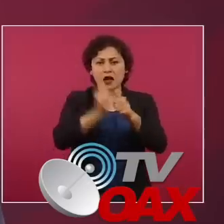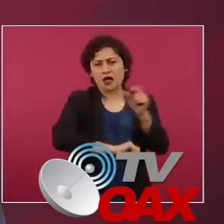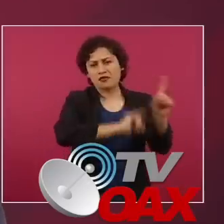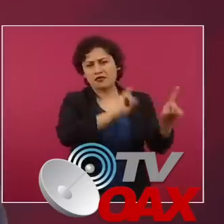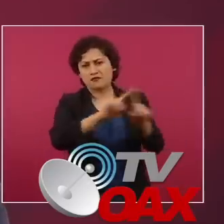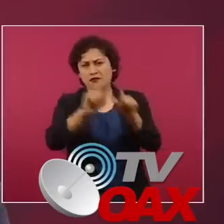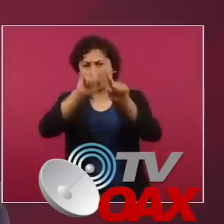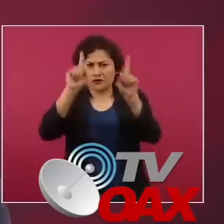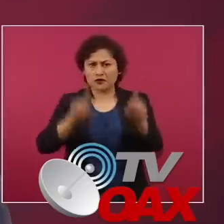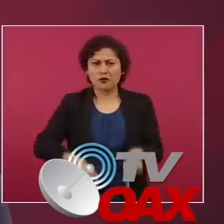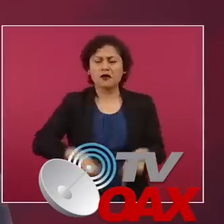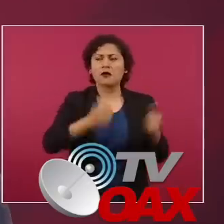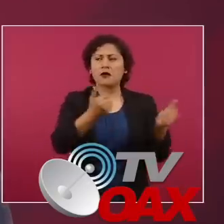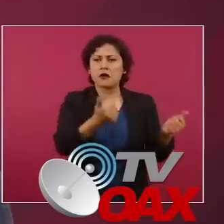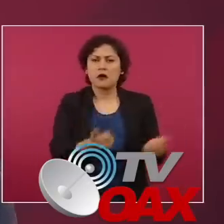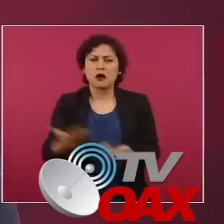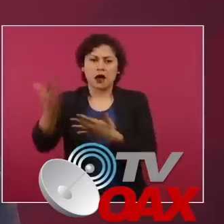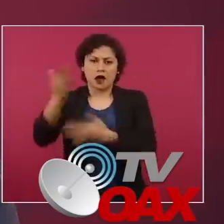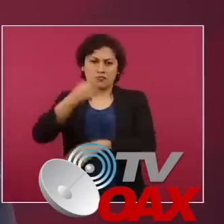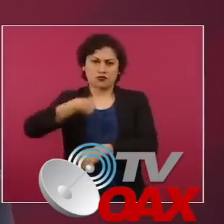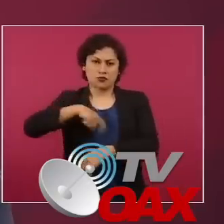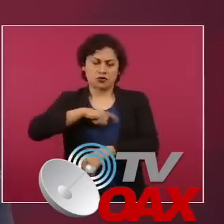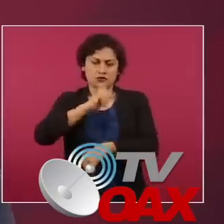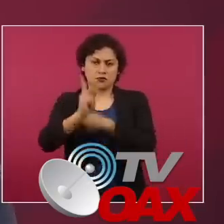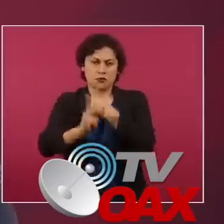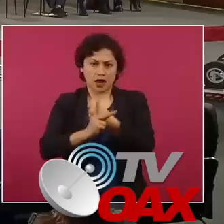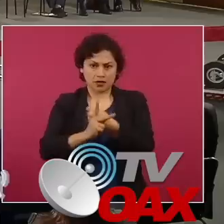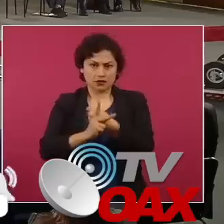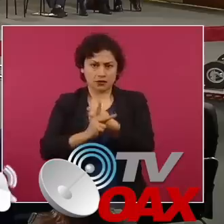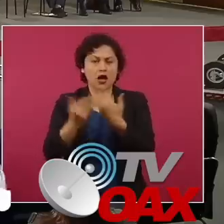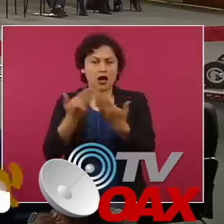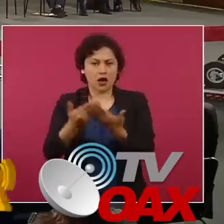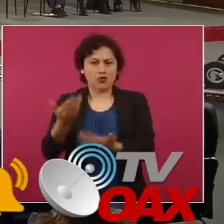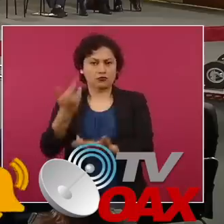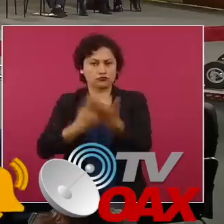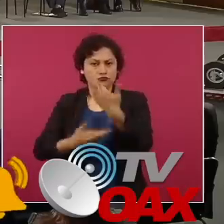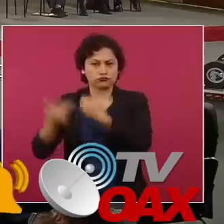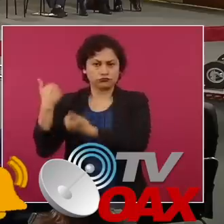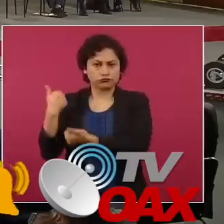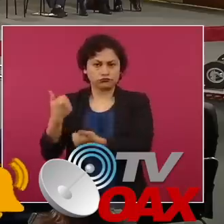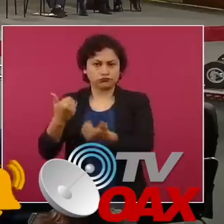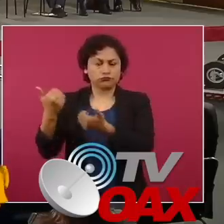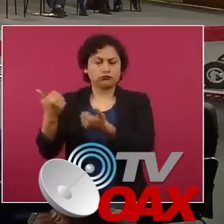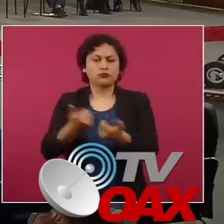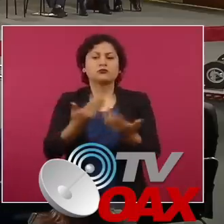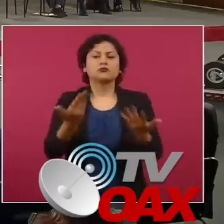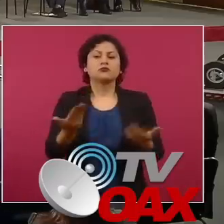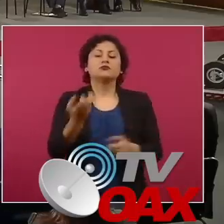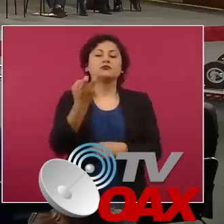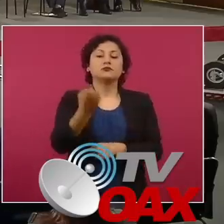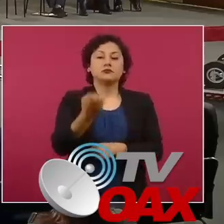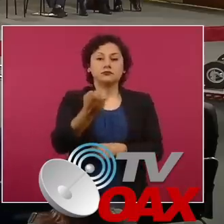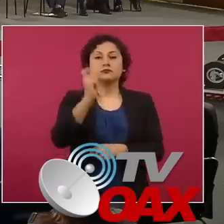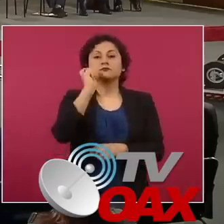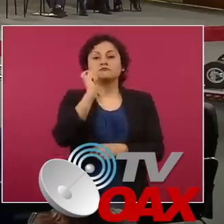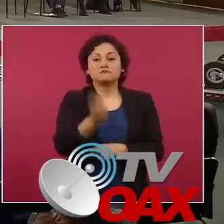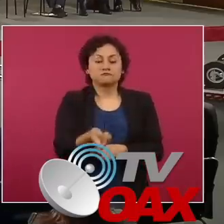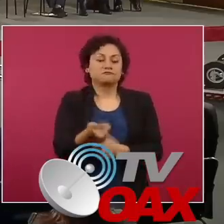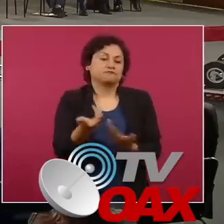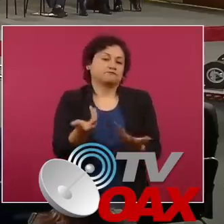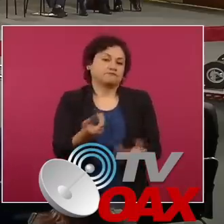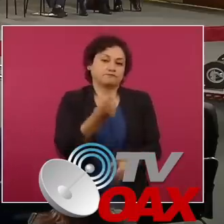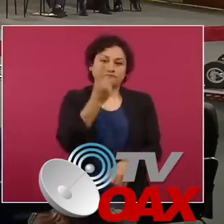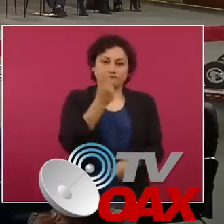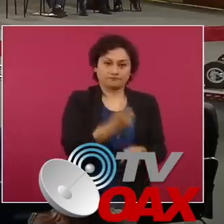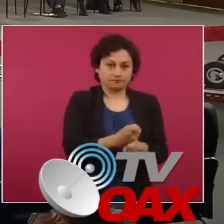nuestro país. Y seguro no será la última devolución. Este extraordinario resultado es el fruto, por un lado, de la